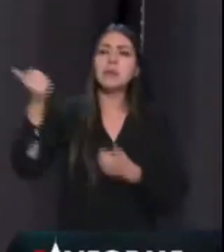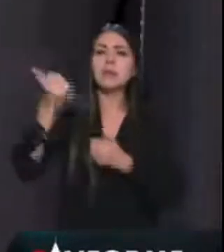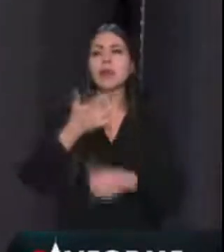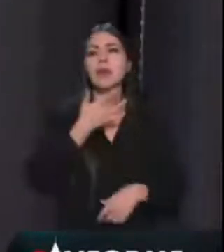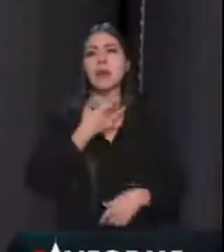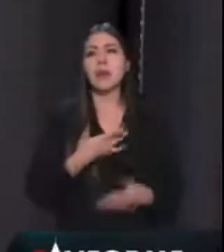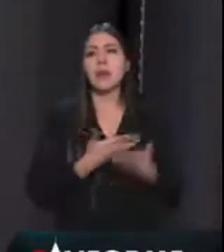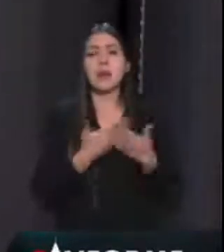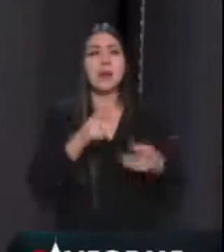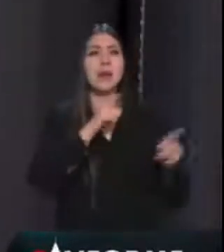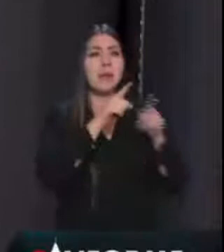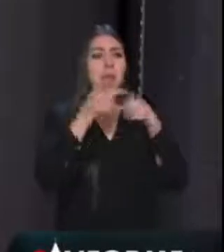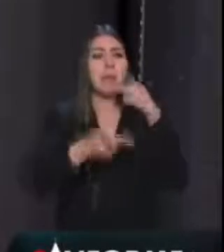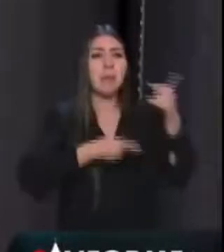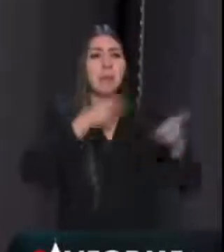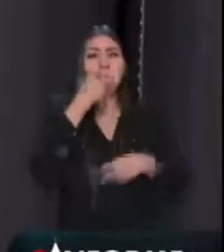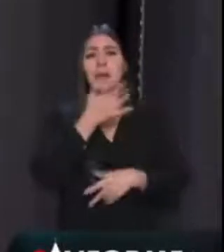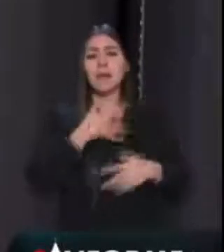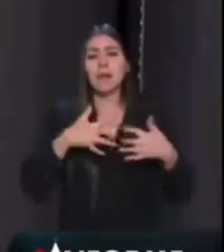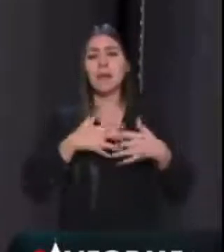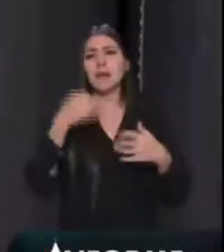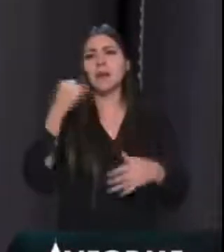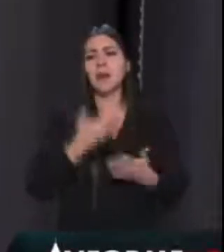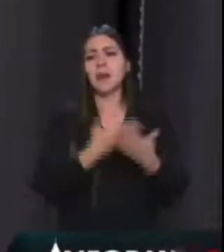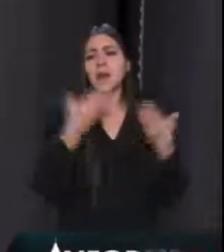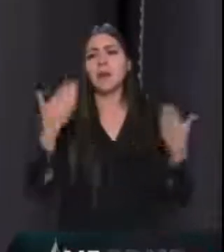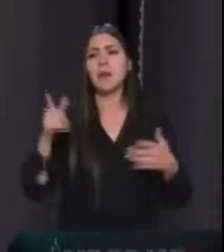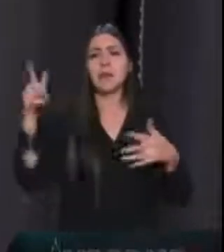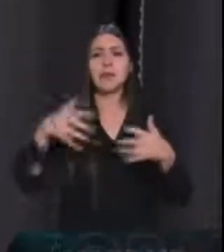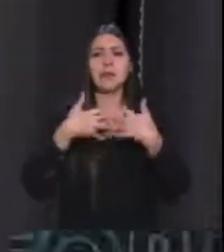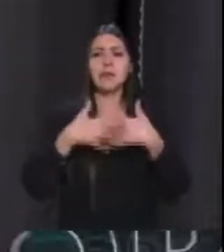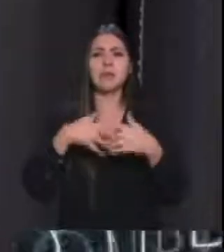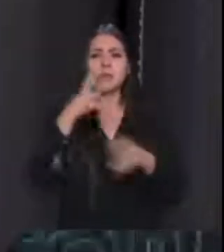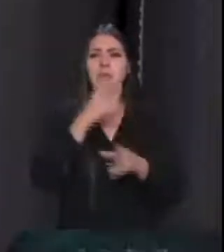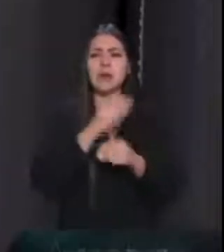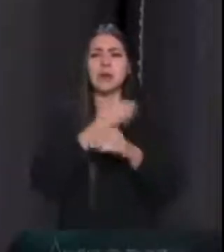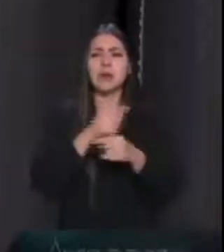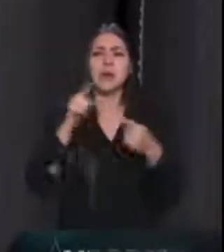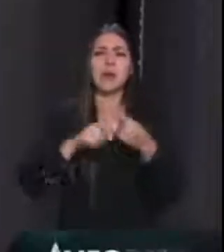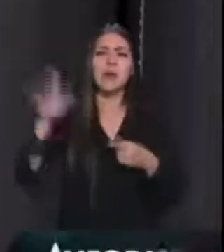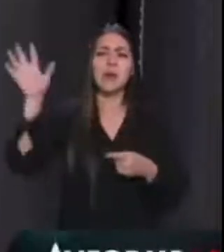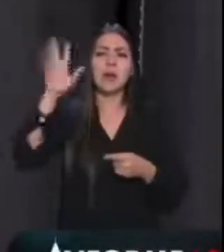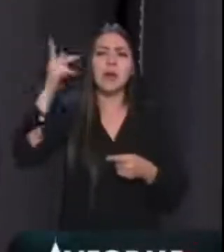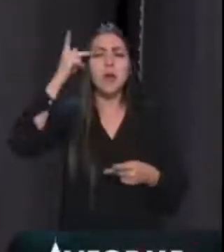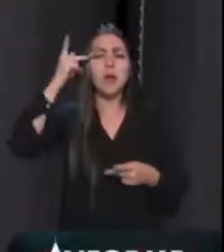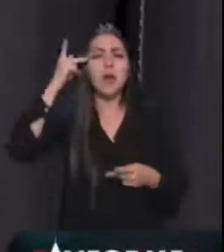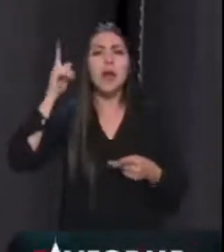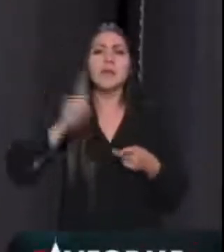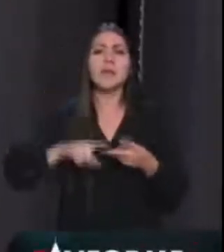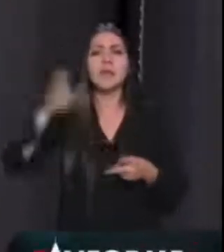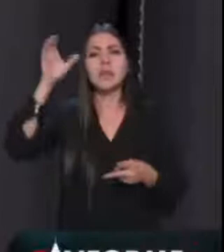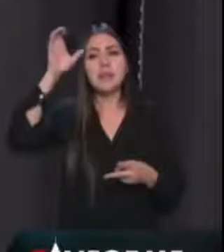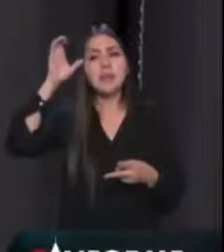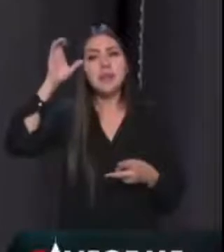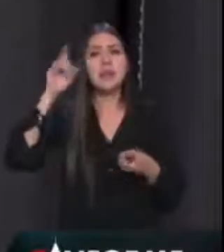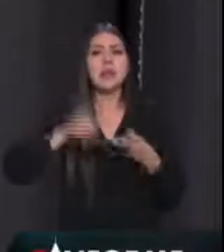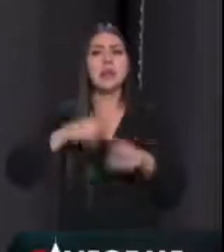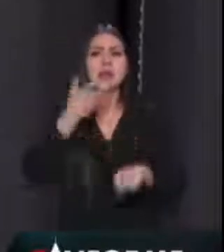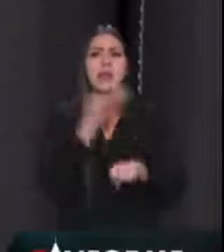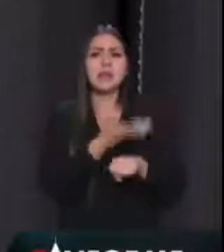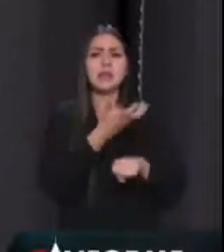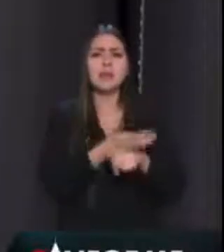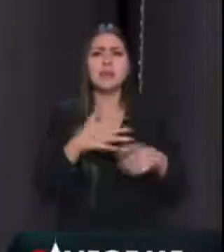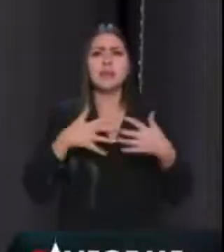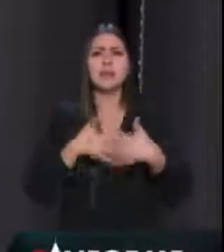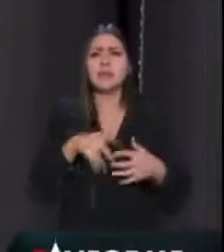refinería, cuando en este momento se están construyendo refinerías en Corea, se están construyendo refinerías en China, refinerías en Estados Unidos, y basta